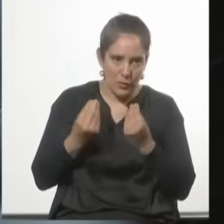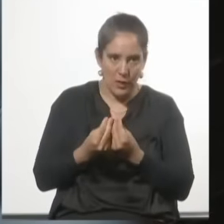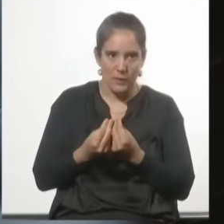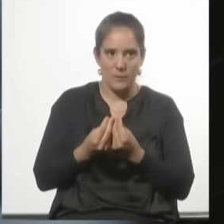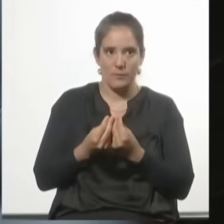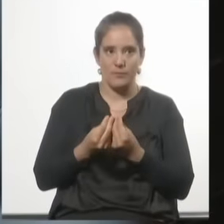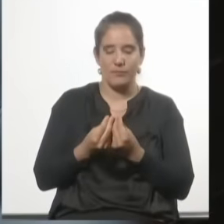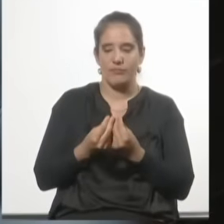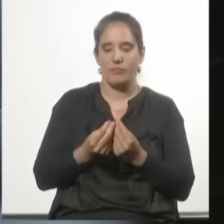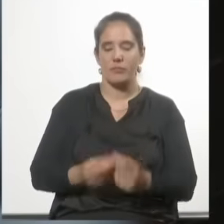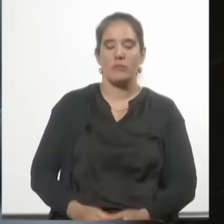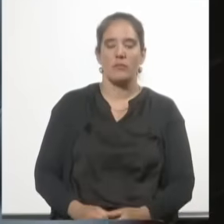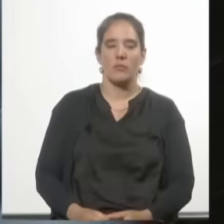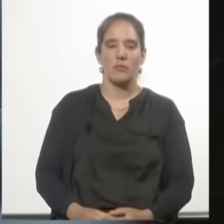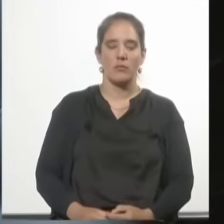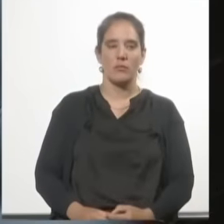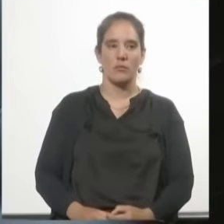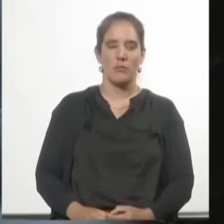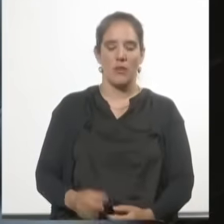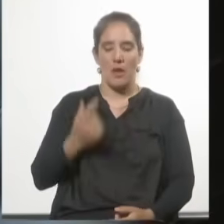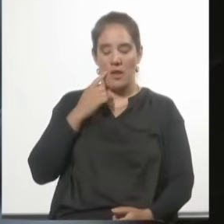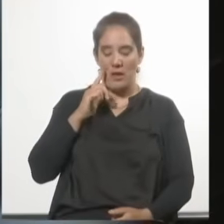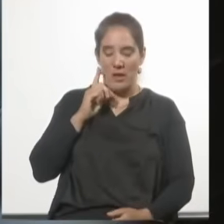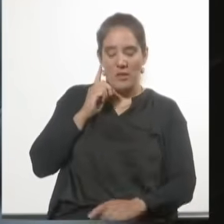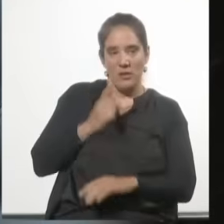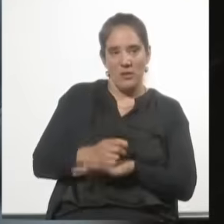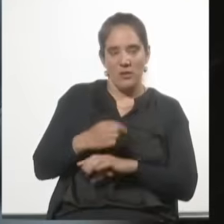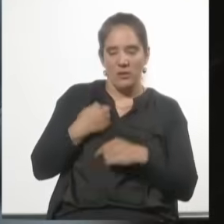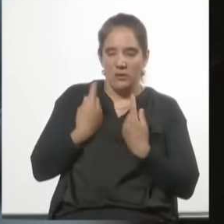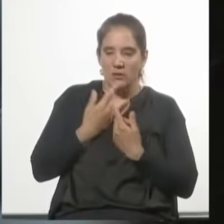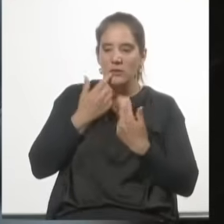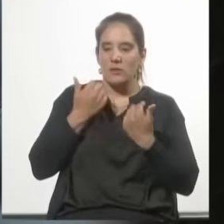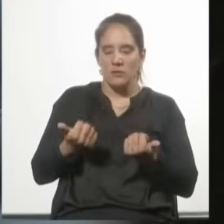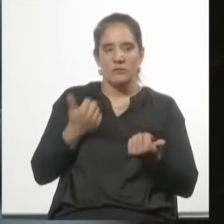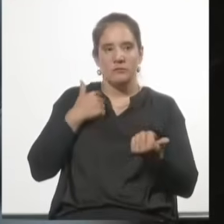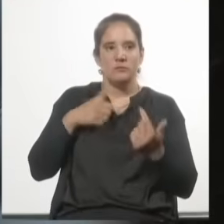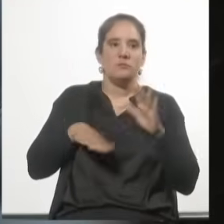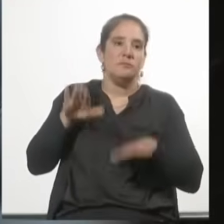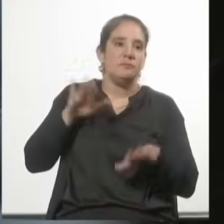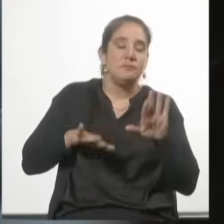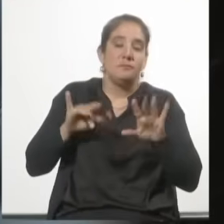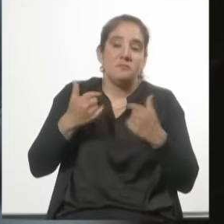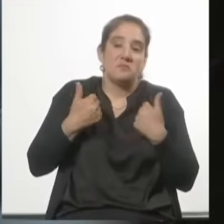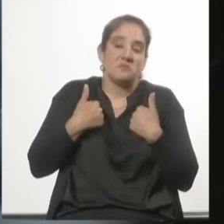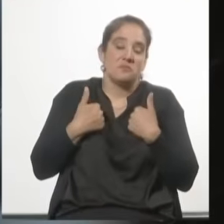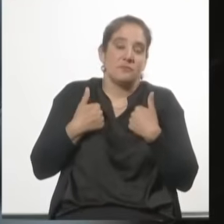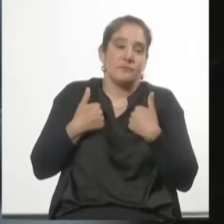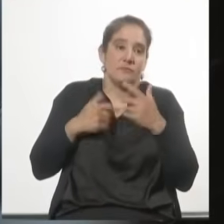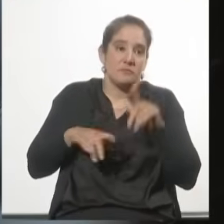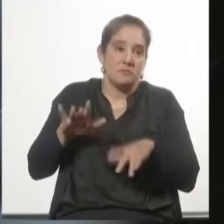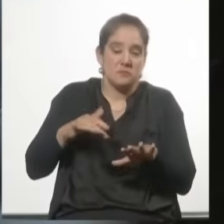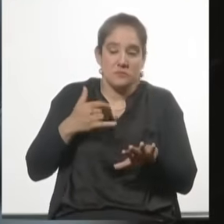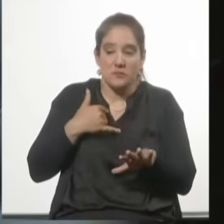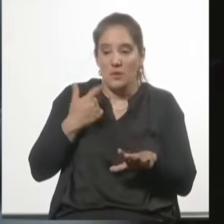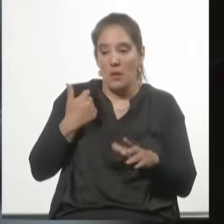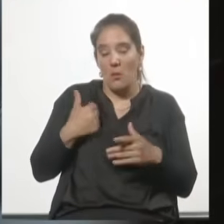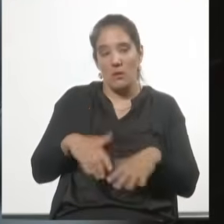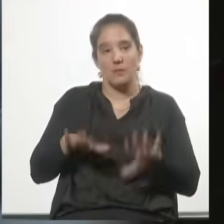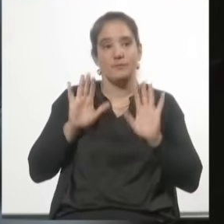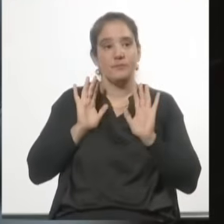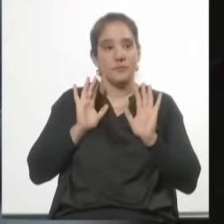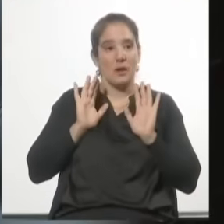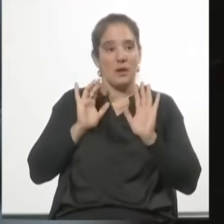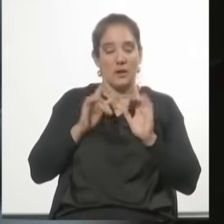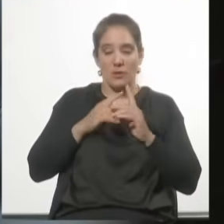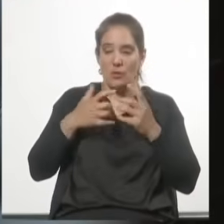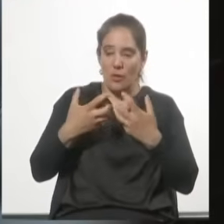absolutamente inmotivada. Dichas decisiones, que debemos reputar como arbitrarias al carácter de una debida motivación suficiente,